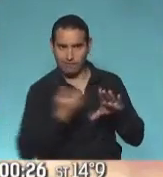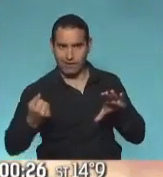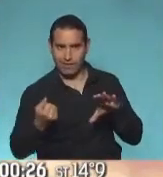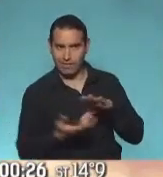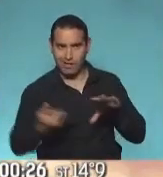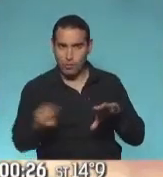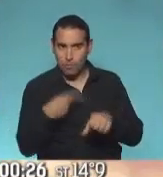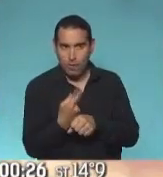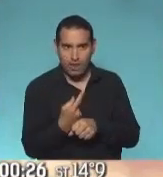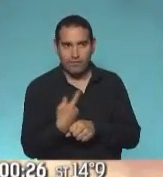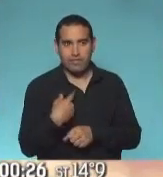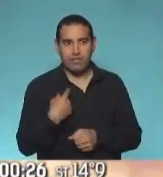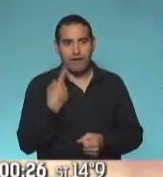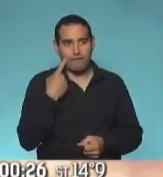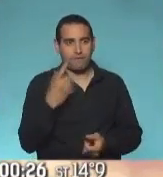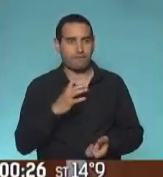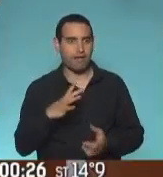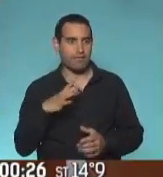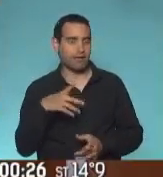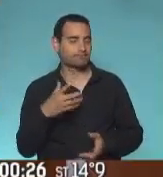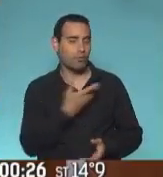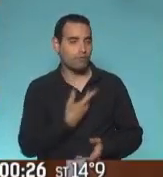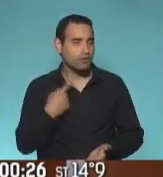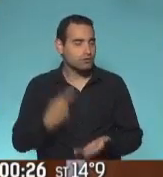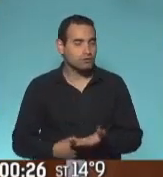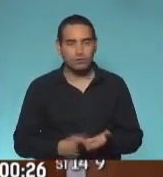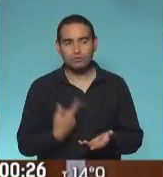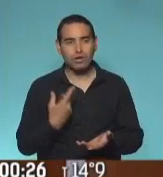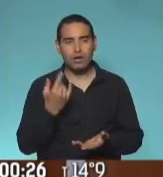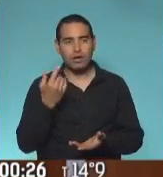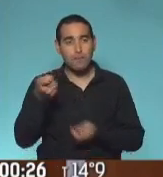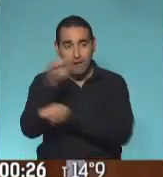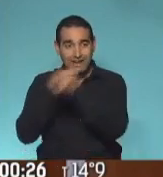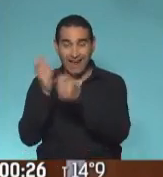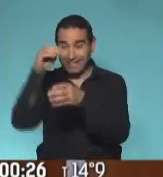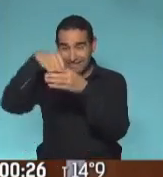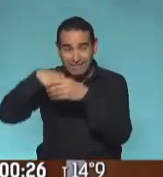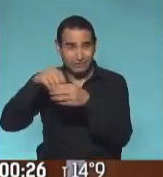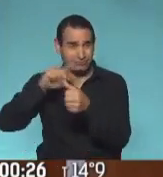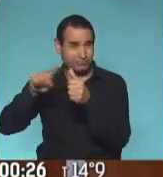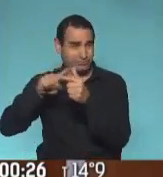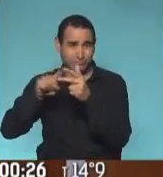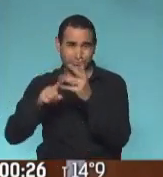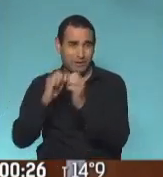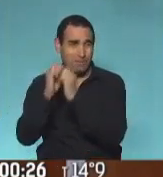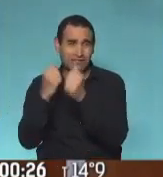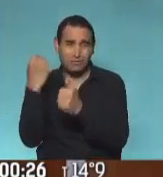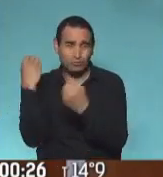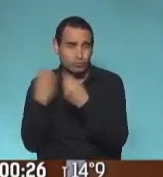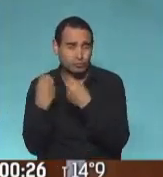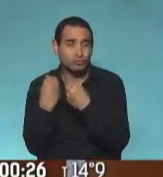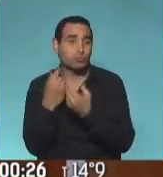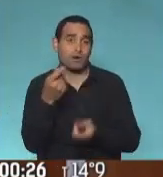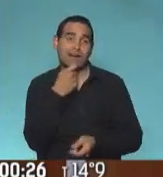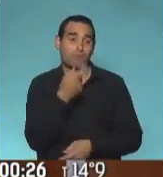se decida esa normativa cómo sigue. O sea, hay infinidad de actores que hacen a las expectativas, digamos. Por ejemplo, las medidas de